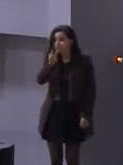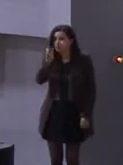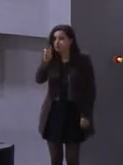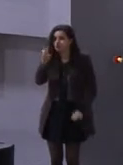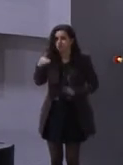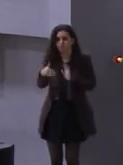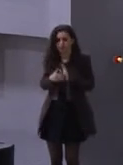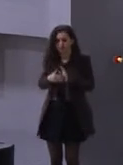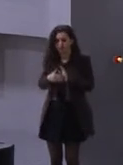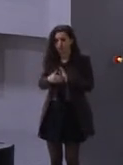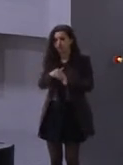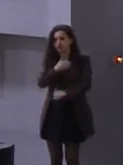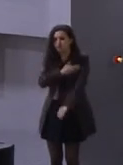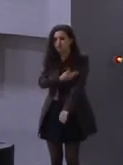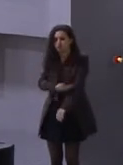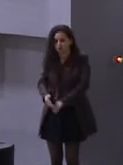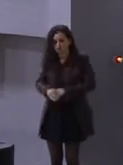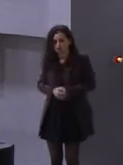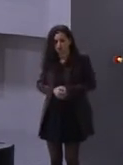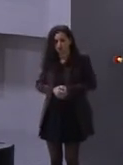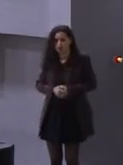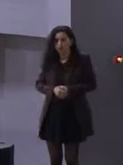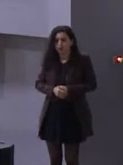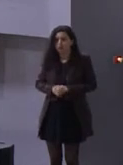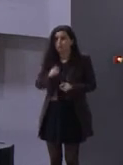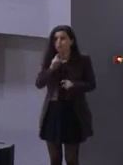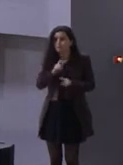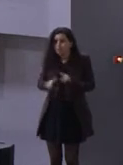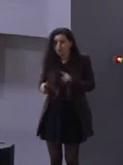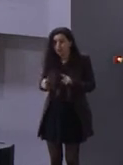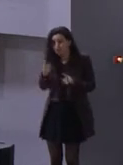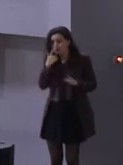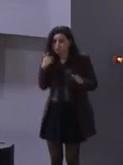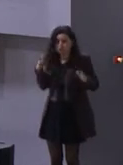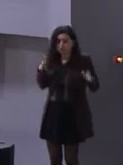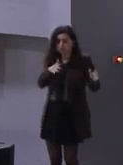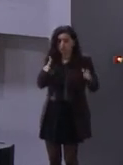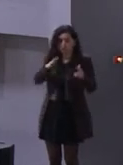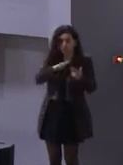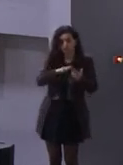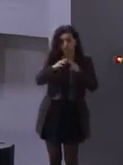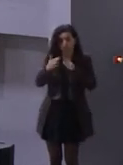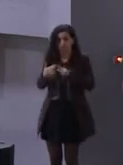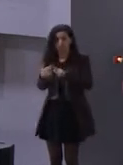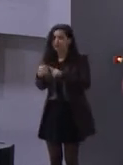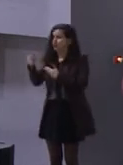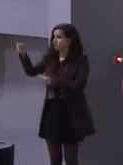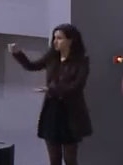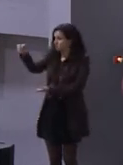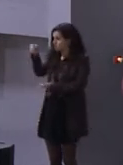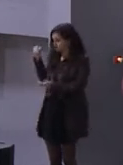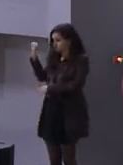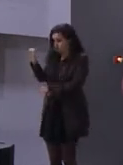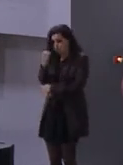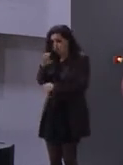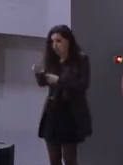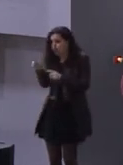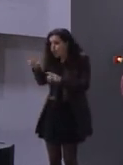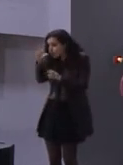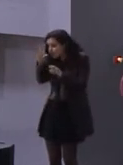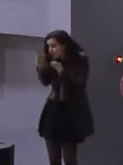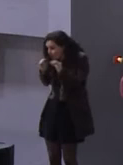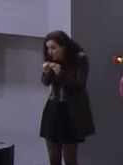millones. Los gastos para el 2022, mientras que la previsión en relación con las transferencias de la nación con el